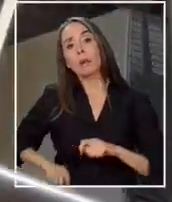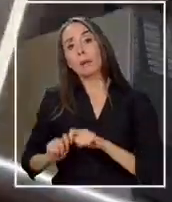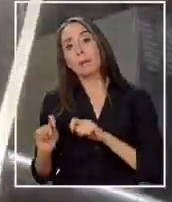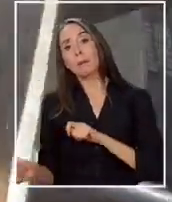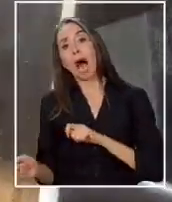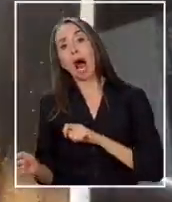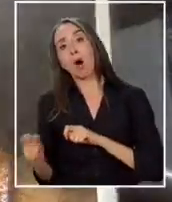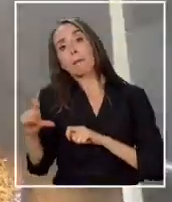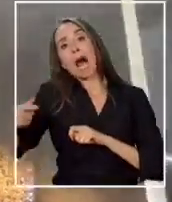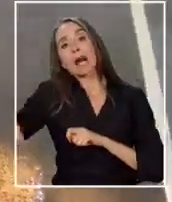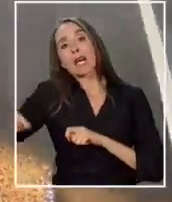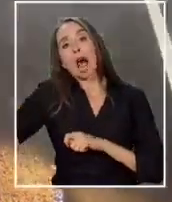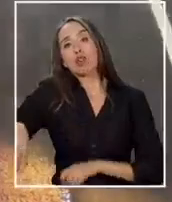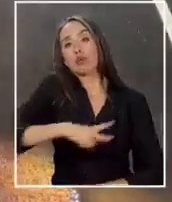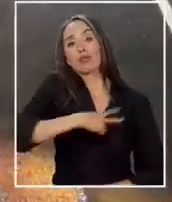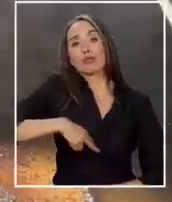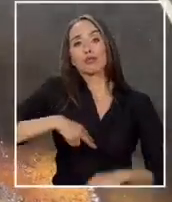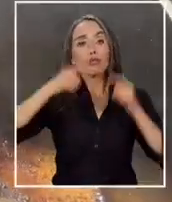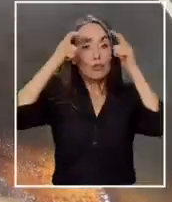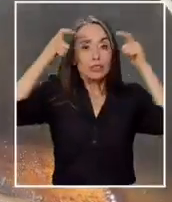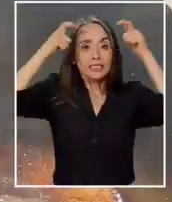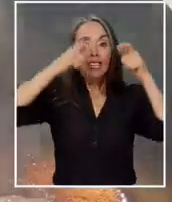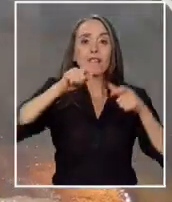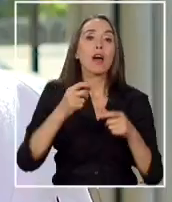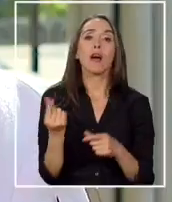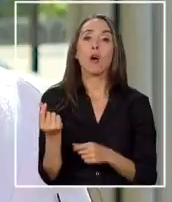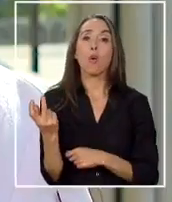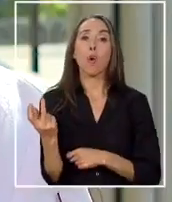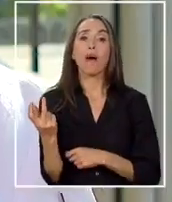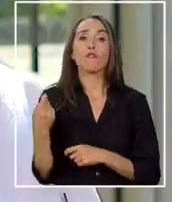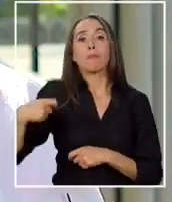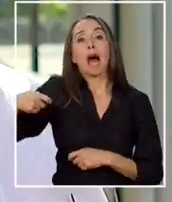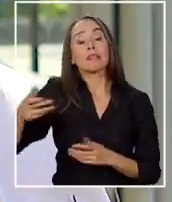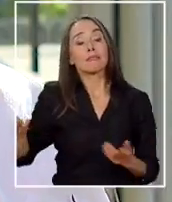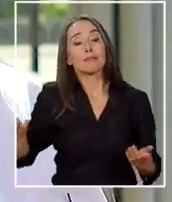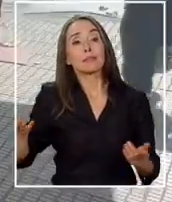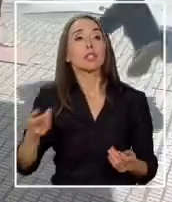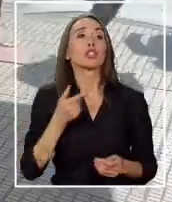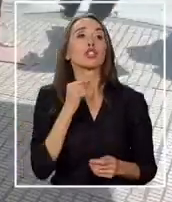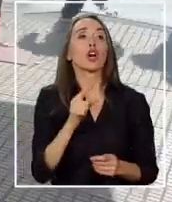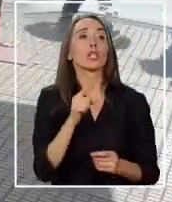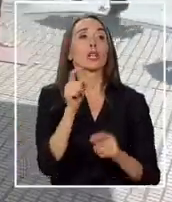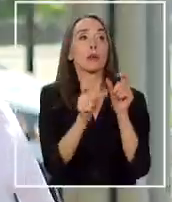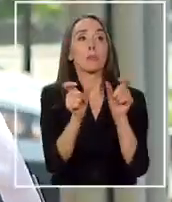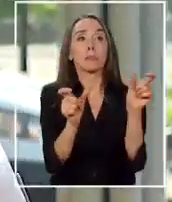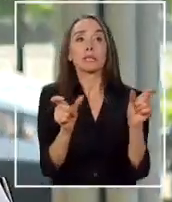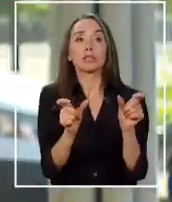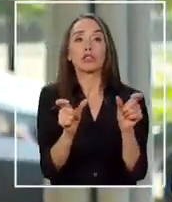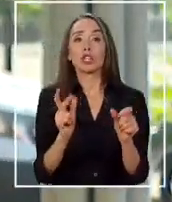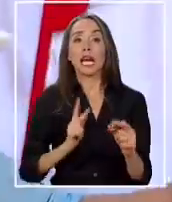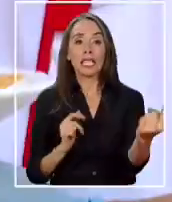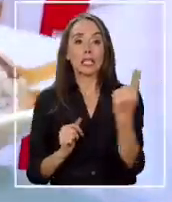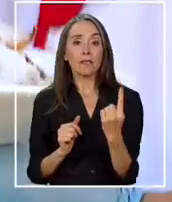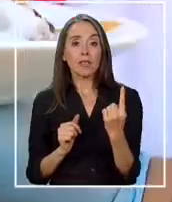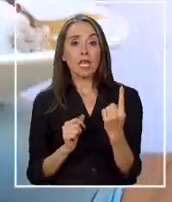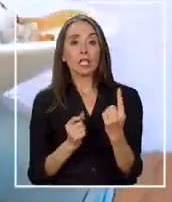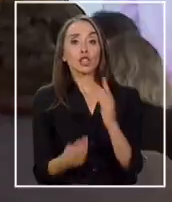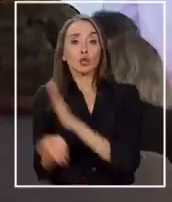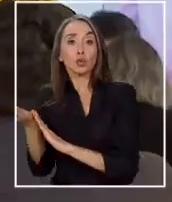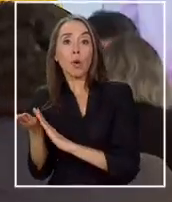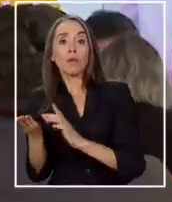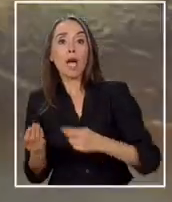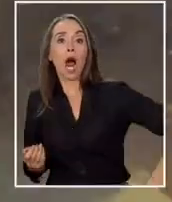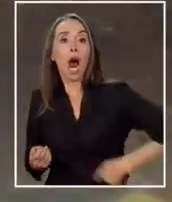costo a todos nosotros del valor del huevo, y tampoco no queremos afectar el bolsillo al cliente.